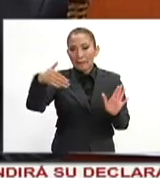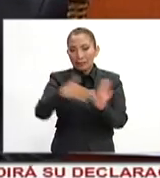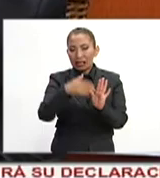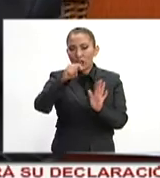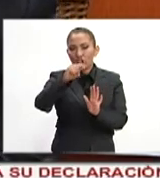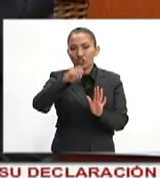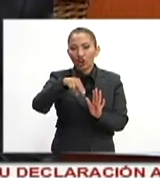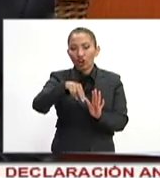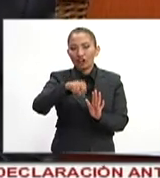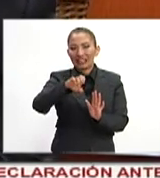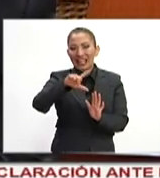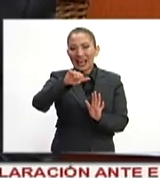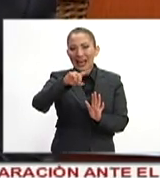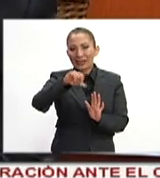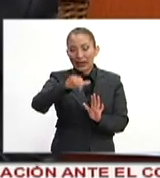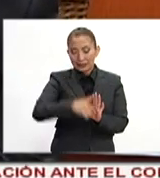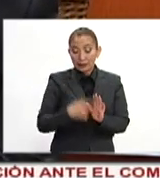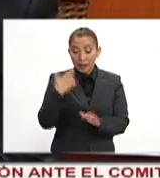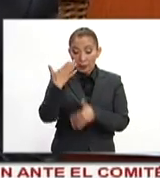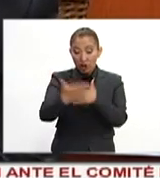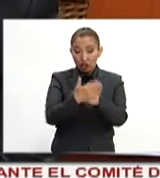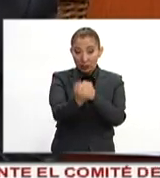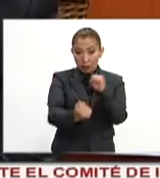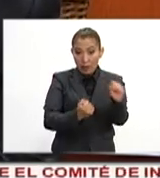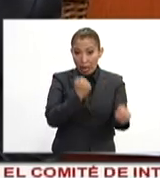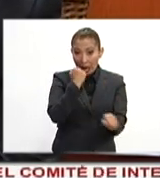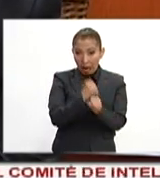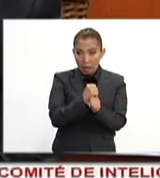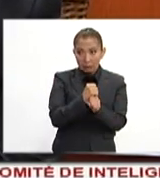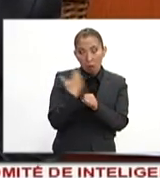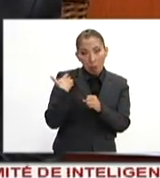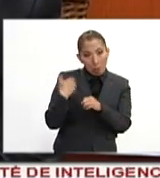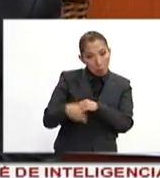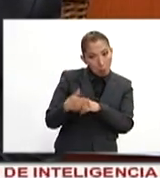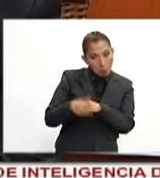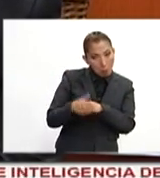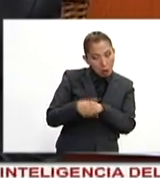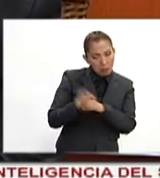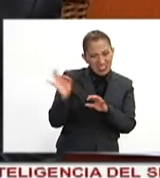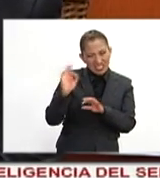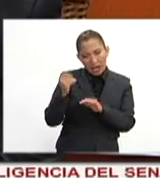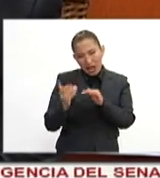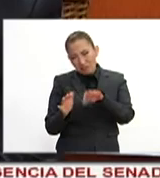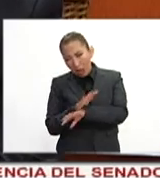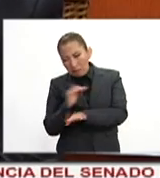970,000 toneladas. El año que entra, y es un número que pues evidentemente puede